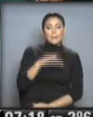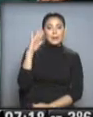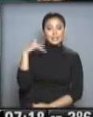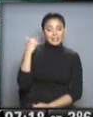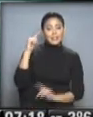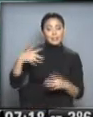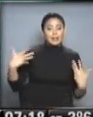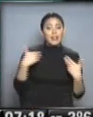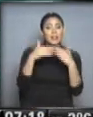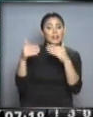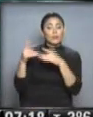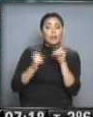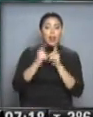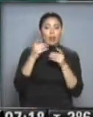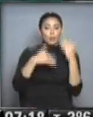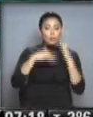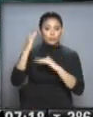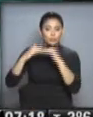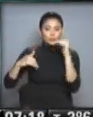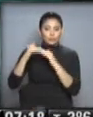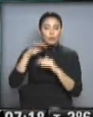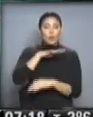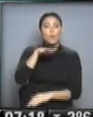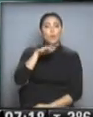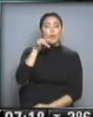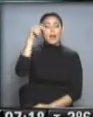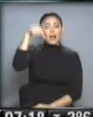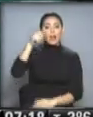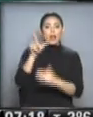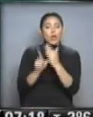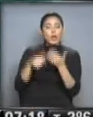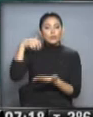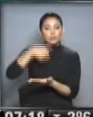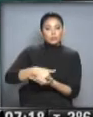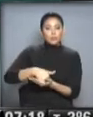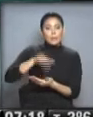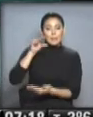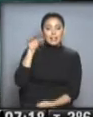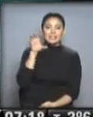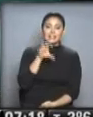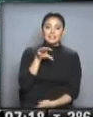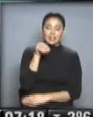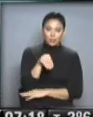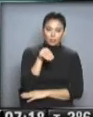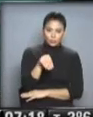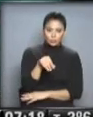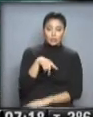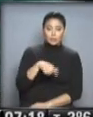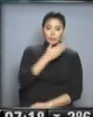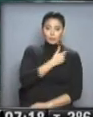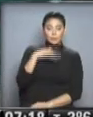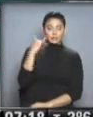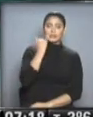inauguración de algunas obras en el sur del país en santa cruz para ser más precisos durante su discurso la